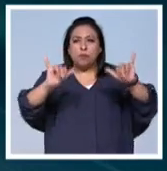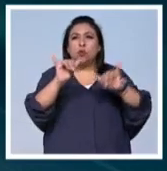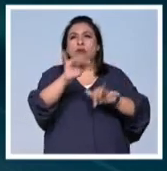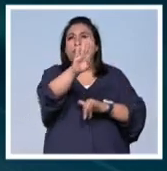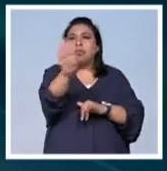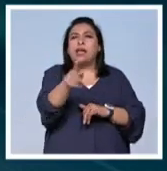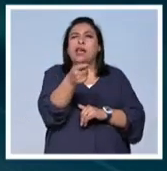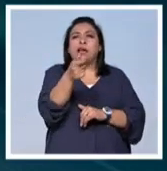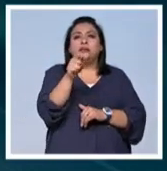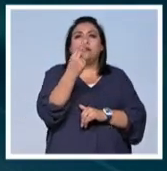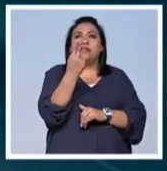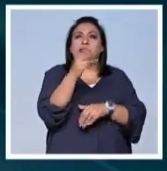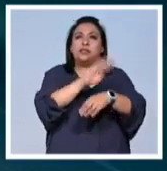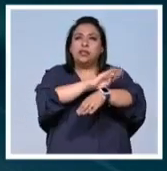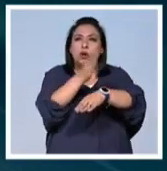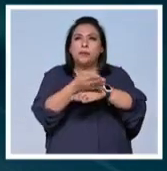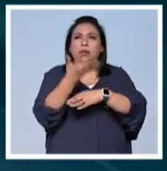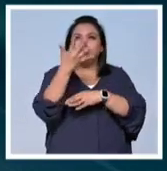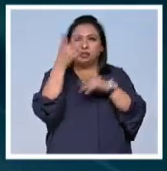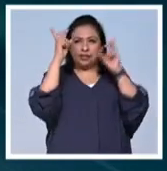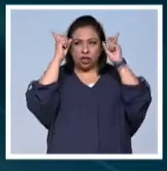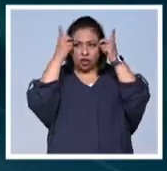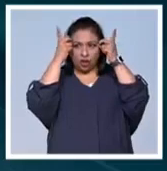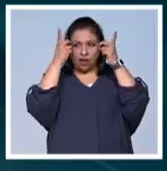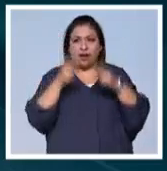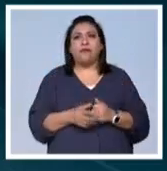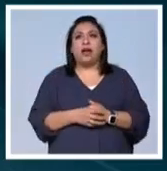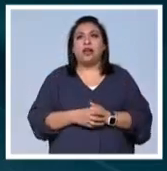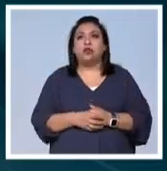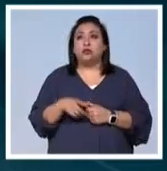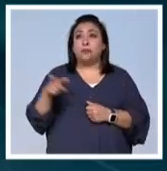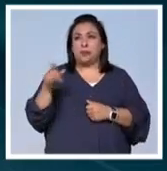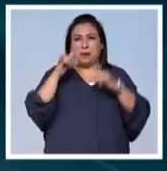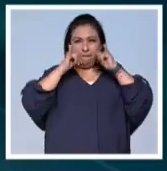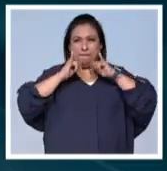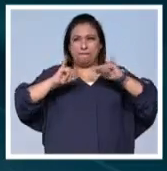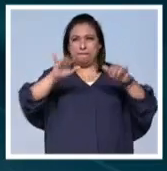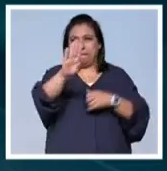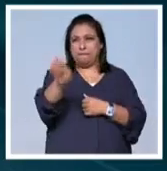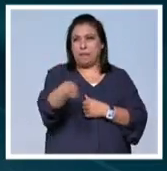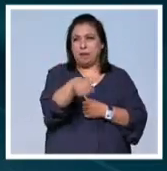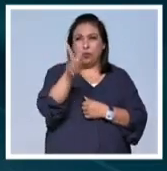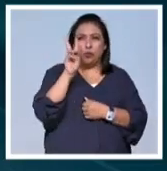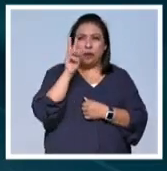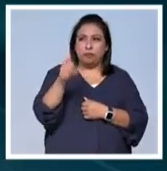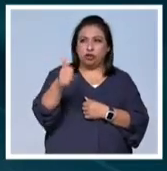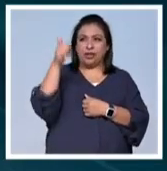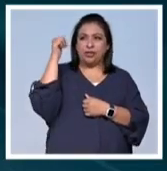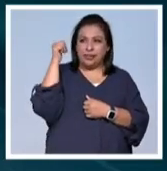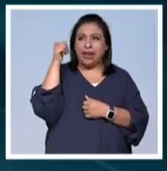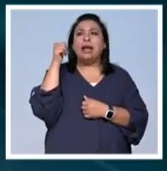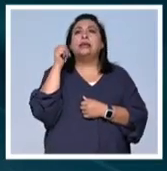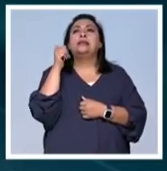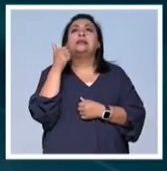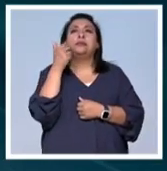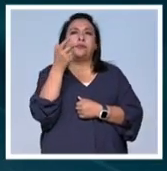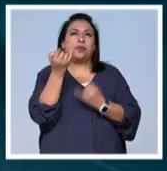25 camellos cinco caballos El mamut que vemos al fondo también tiene que ver con